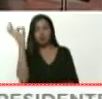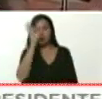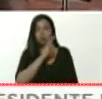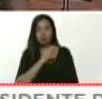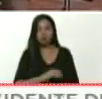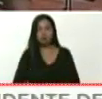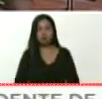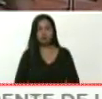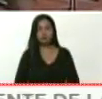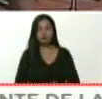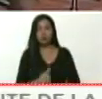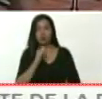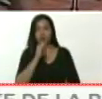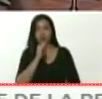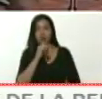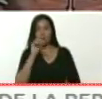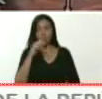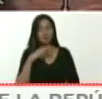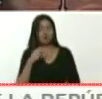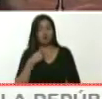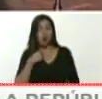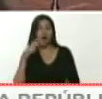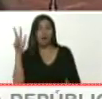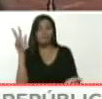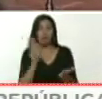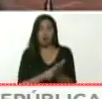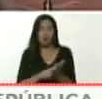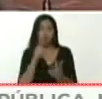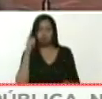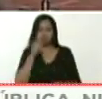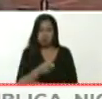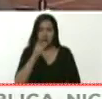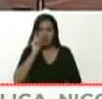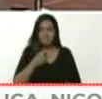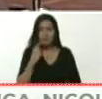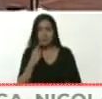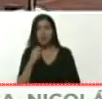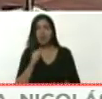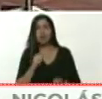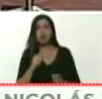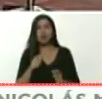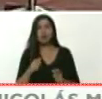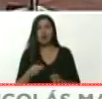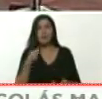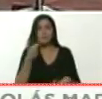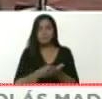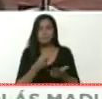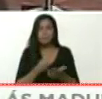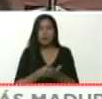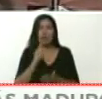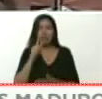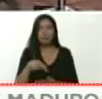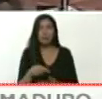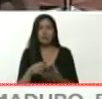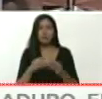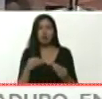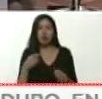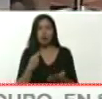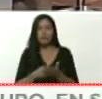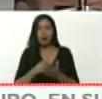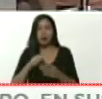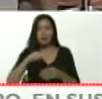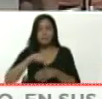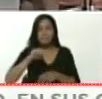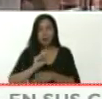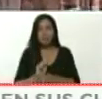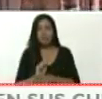les anuncio que he aprobado y ordenado el desembolso inmediato de los pagos del primer